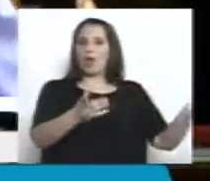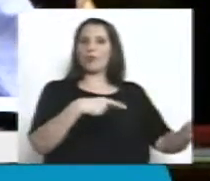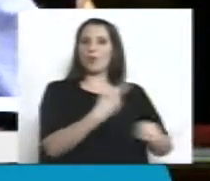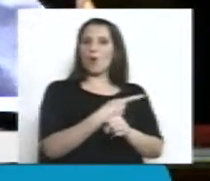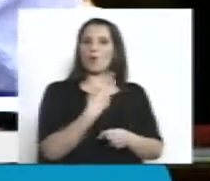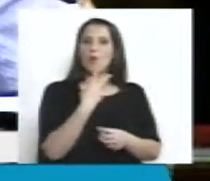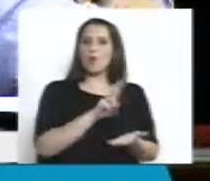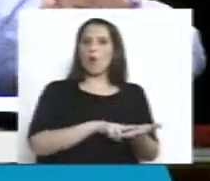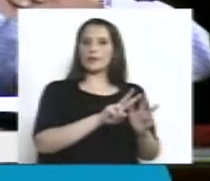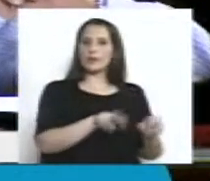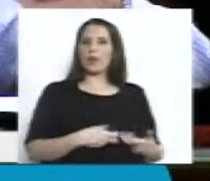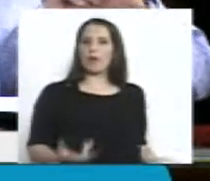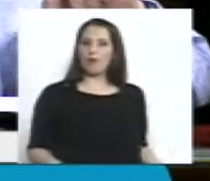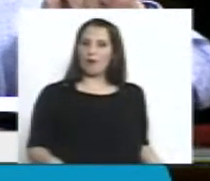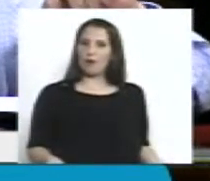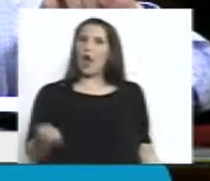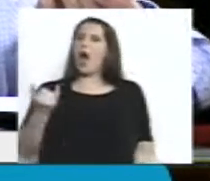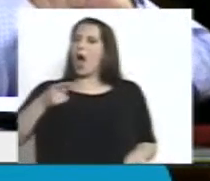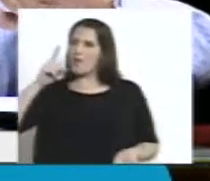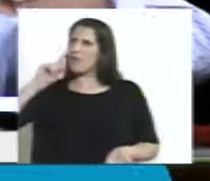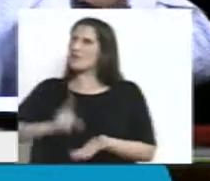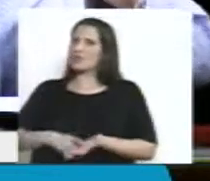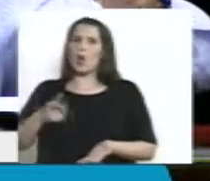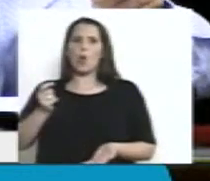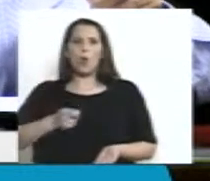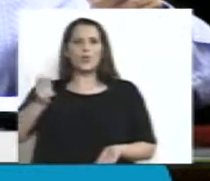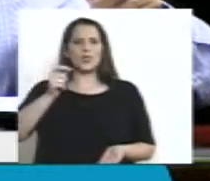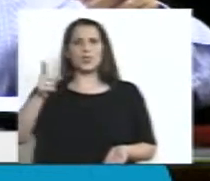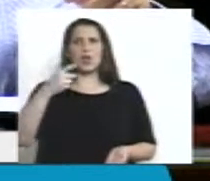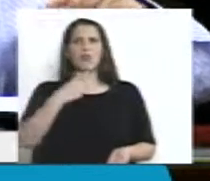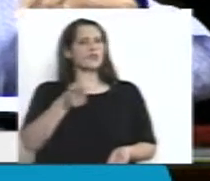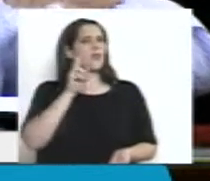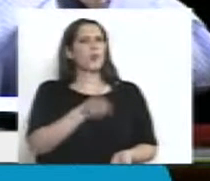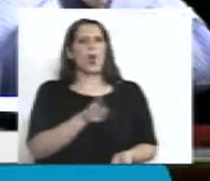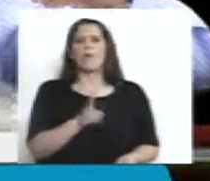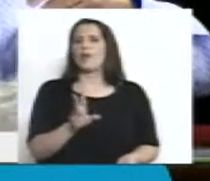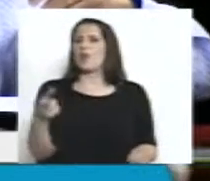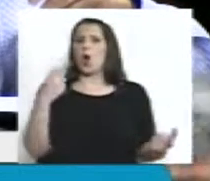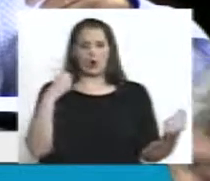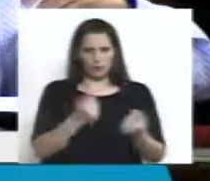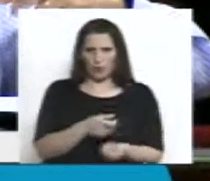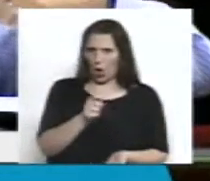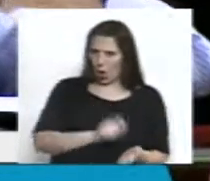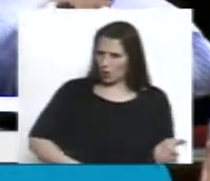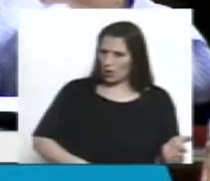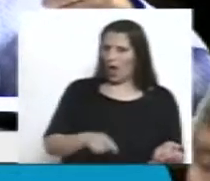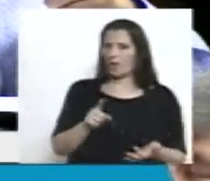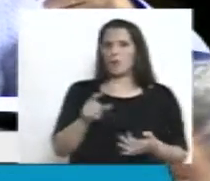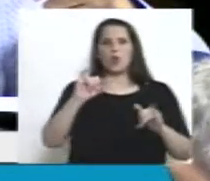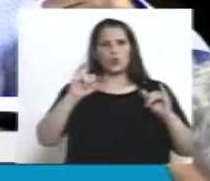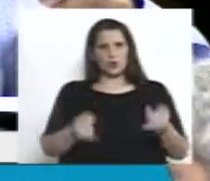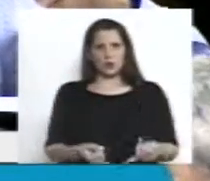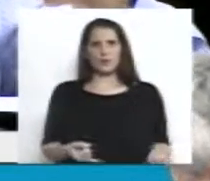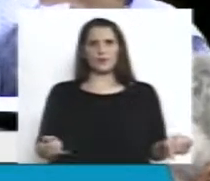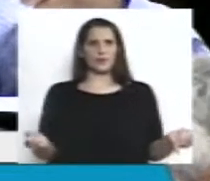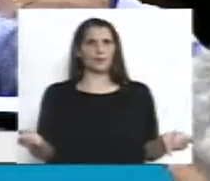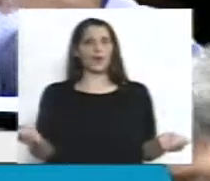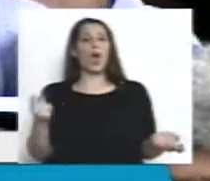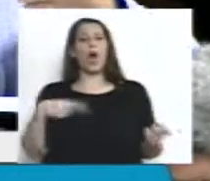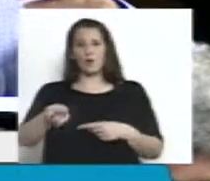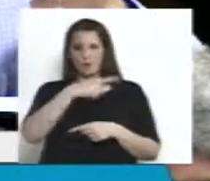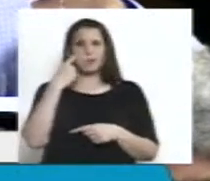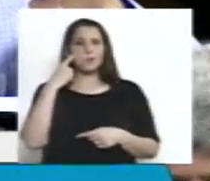sellos. Hay fallos de la Corte Suprema que lo prohíben. Los contratos entre ausentes, lo de aceptación tácita, seguramente todos los